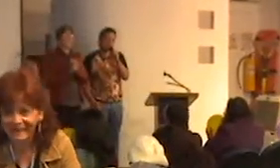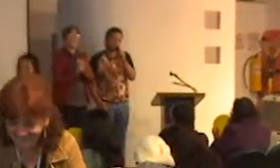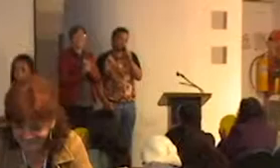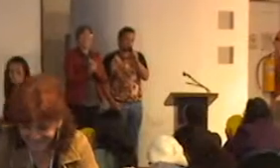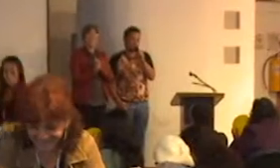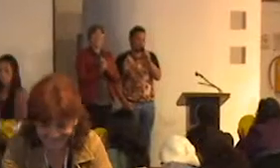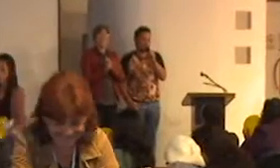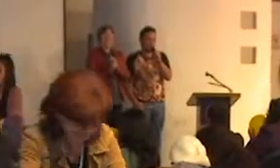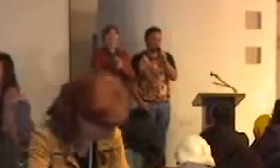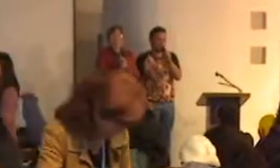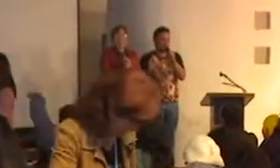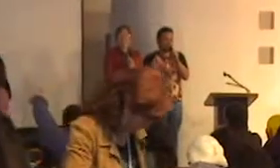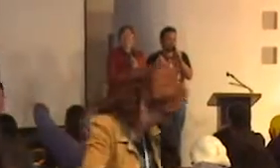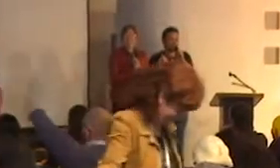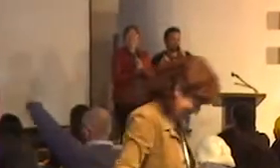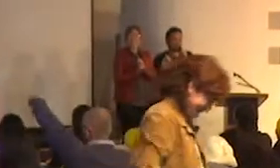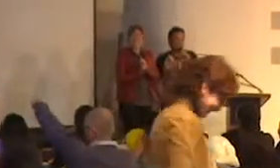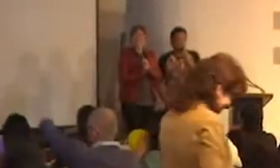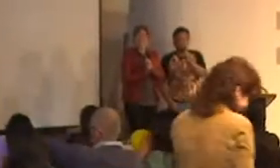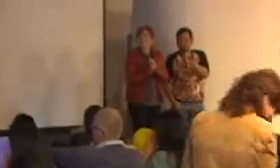Las críticas.